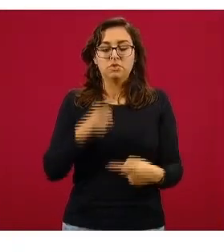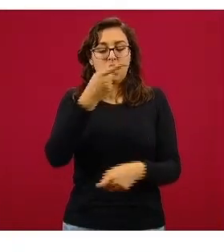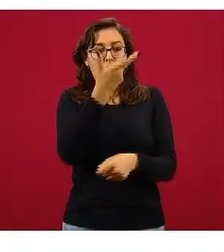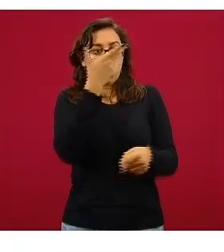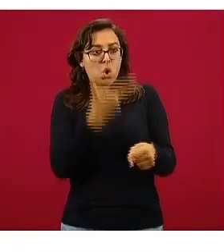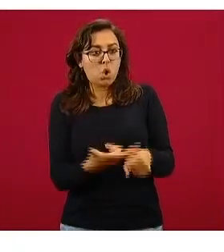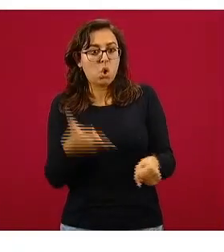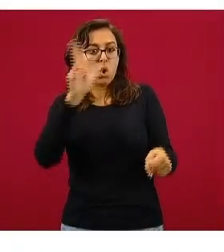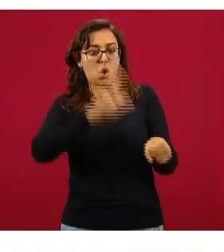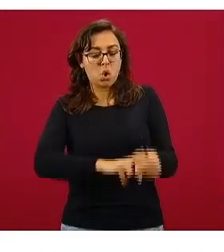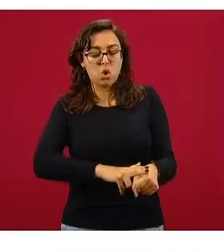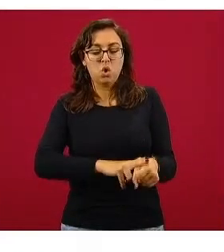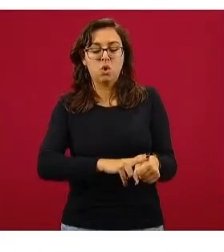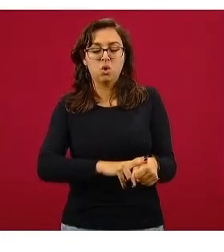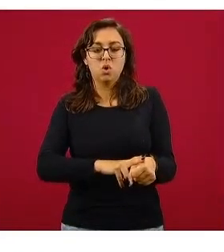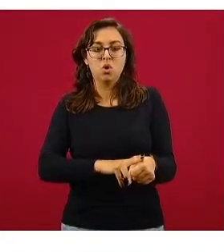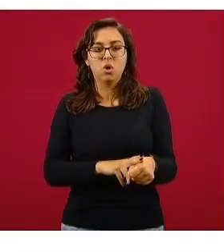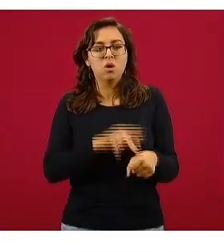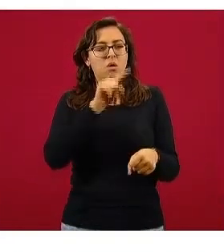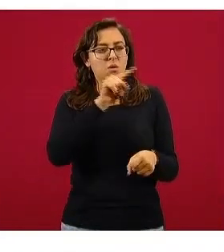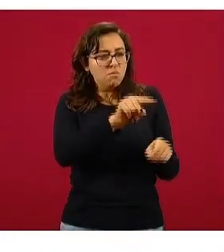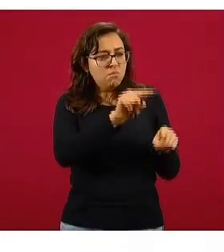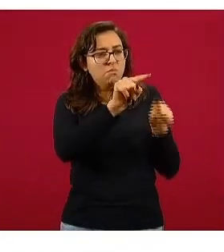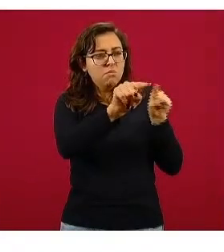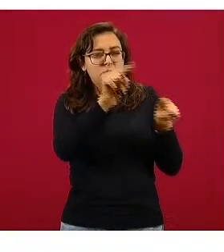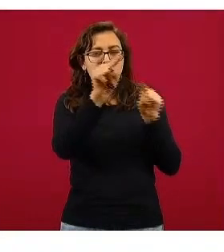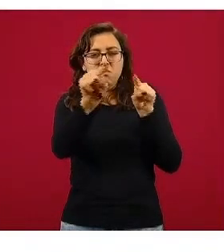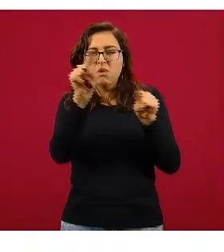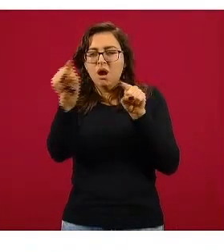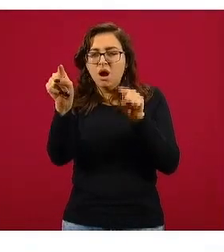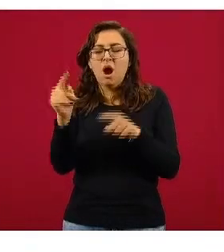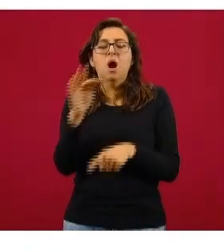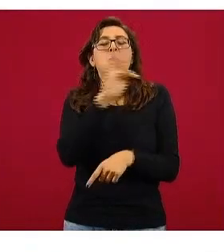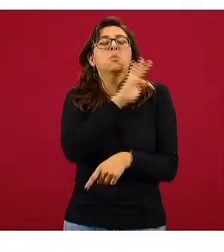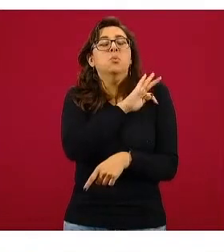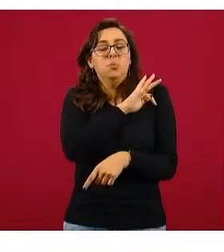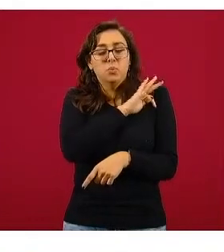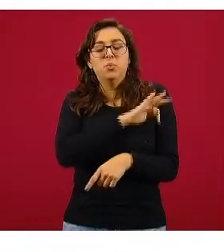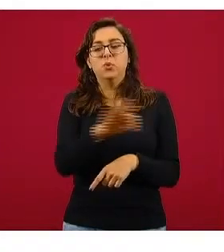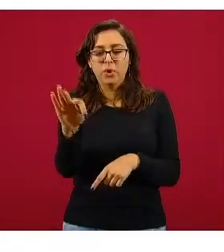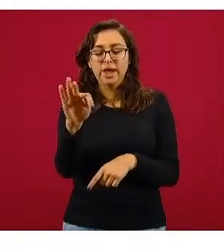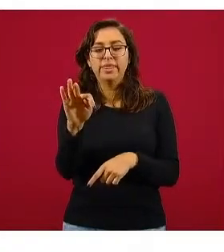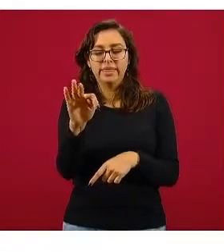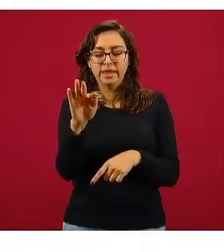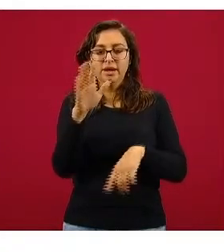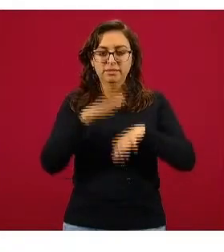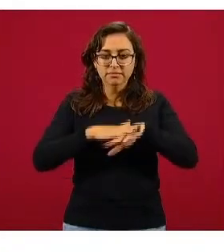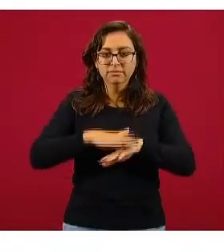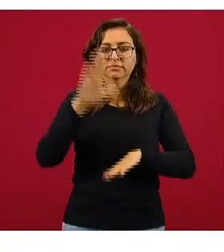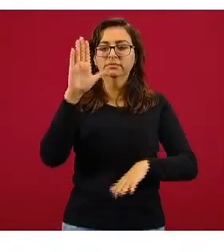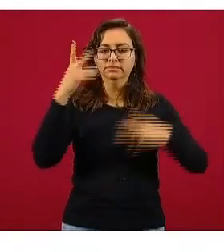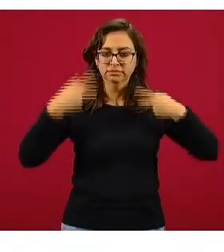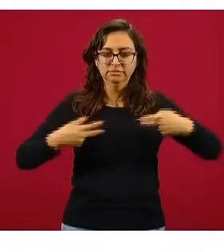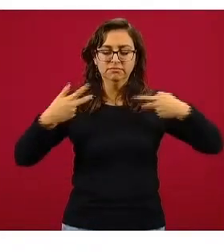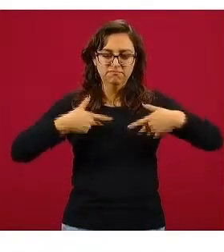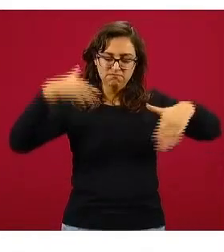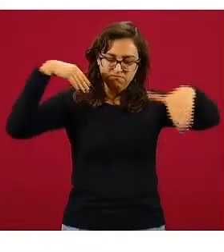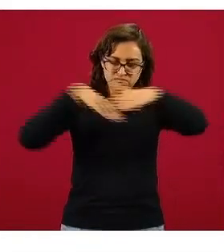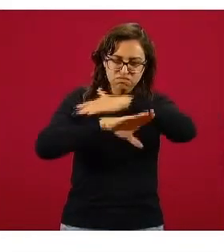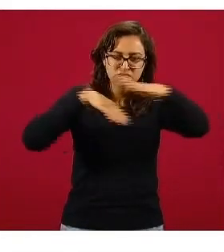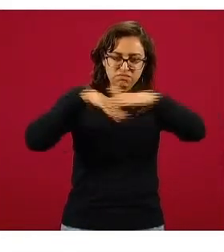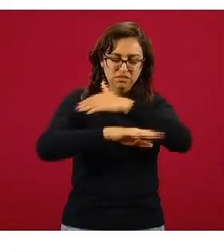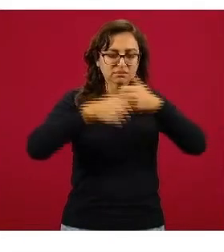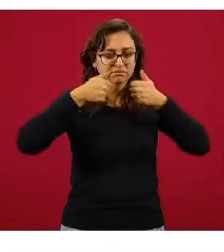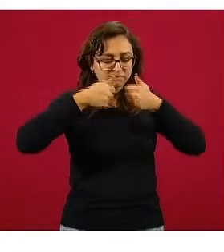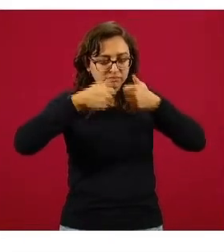unidades que tengan la posibilidad de tener una mayor capacidad resolutiva para